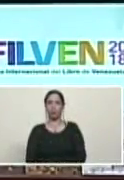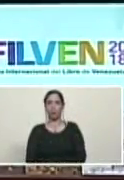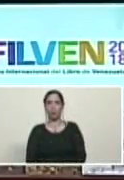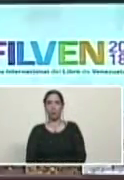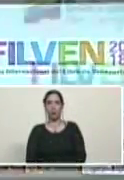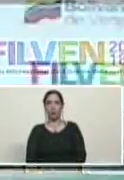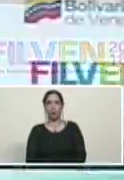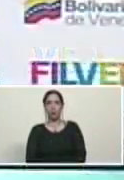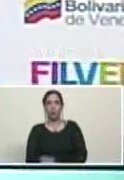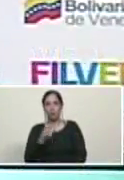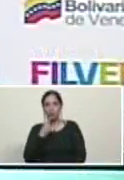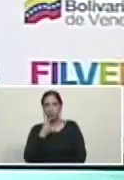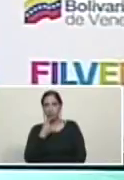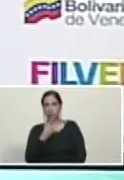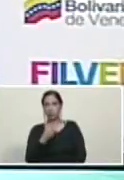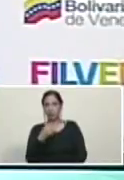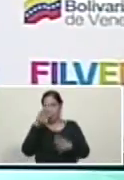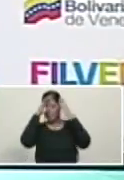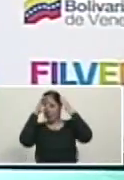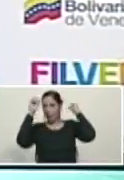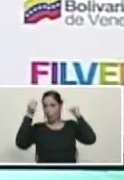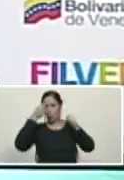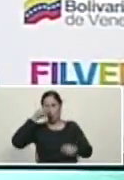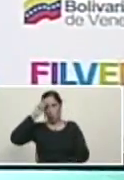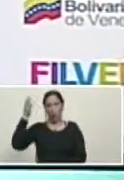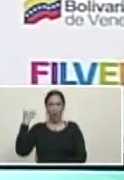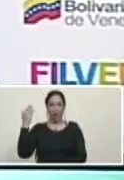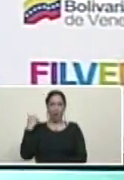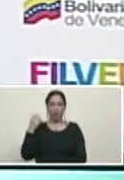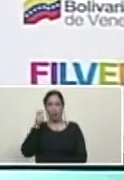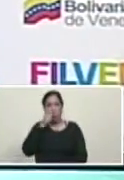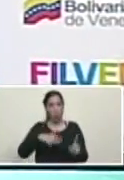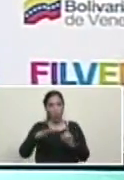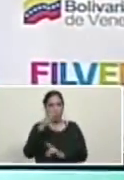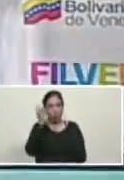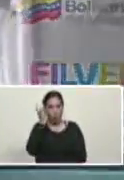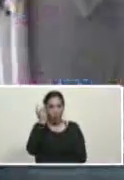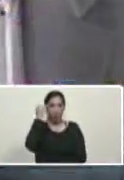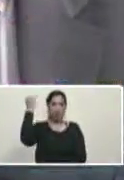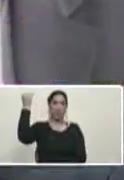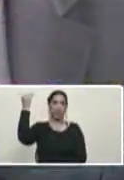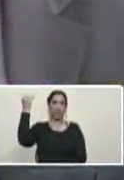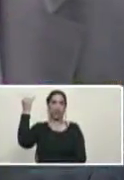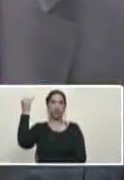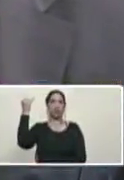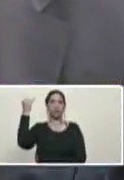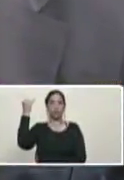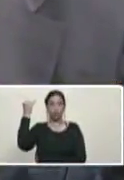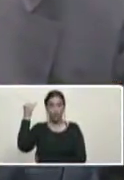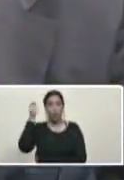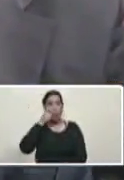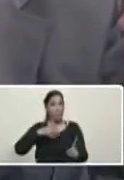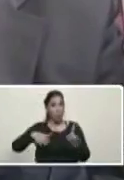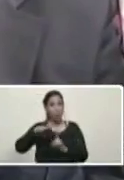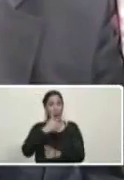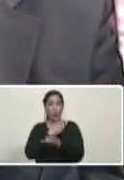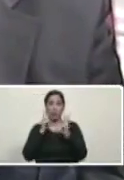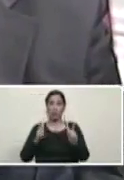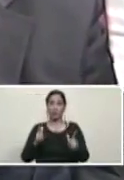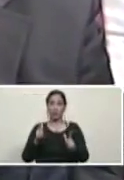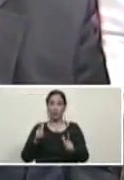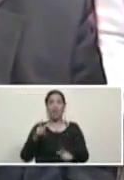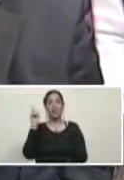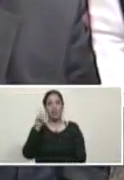José Martí, embajador, un pueblo oculto es un pueblo libre. Y decía el libertador Simón